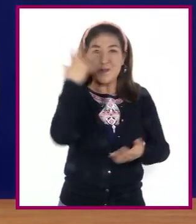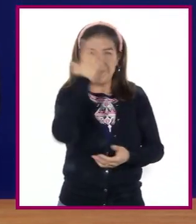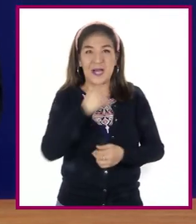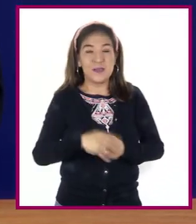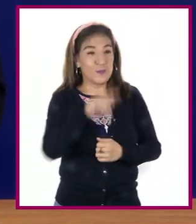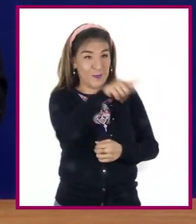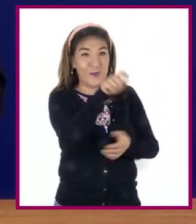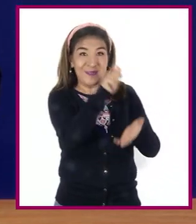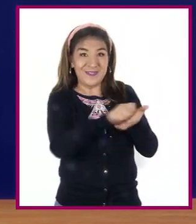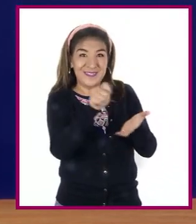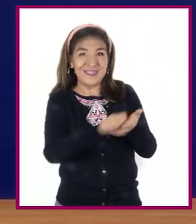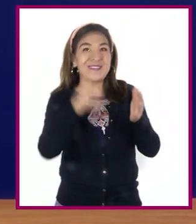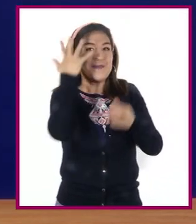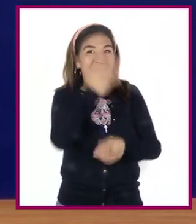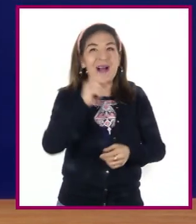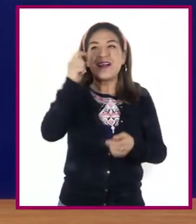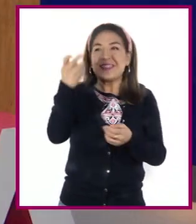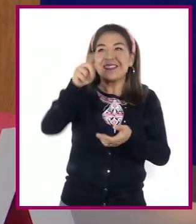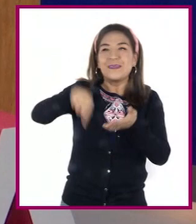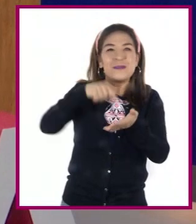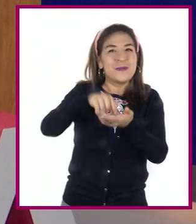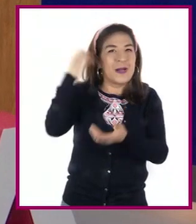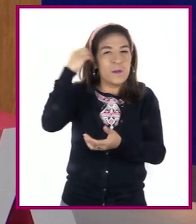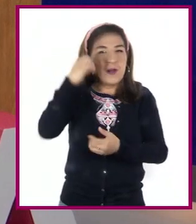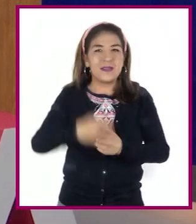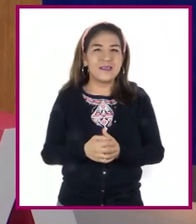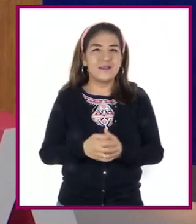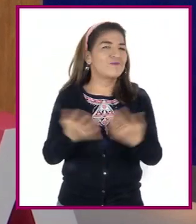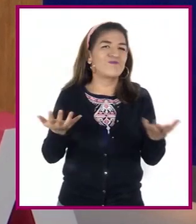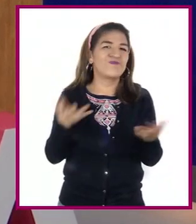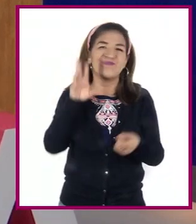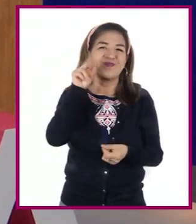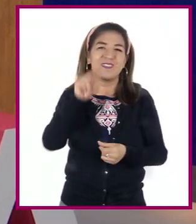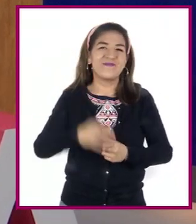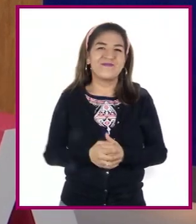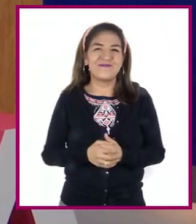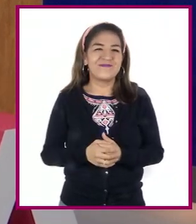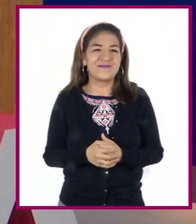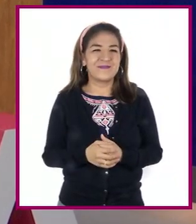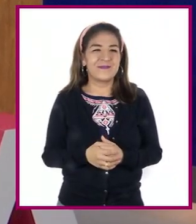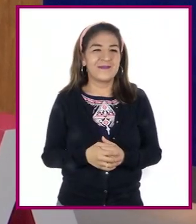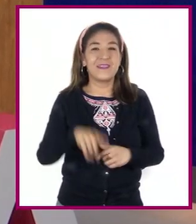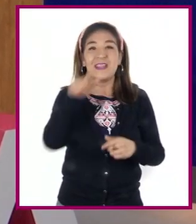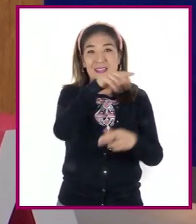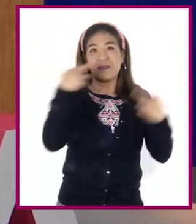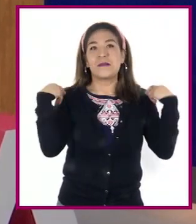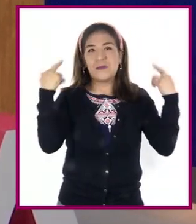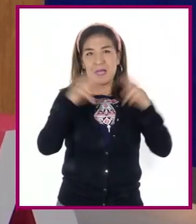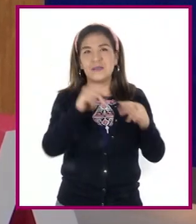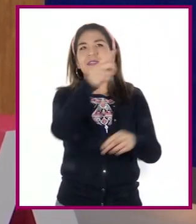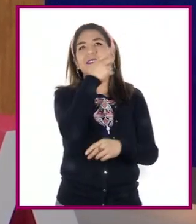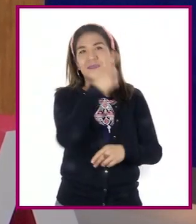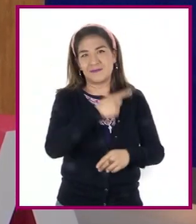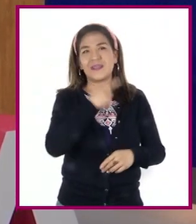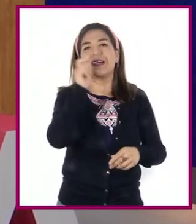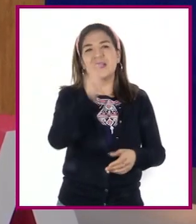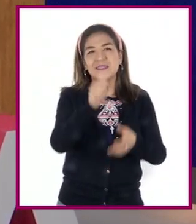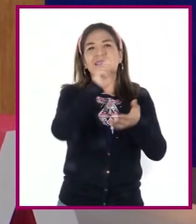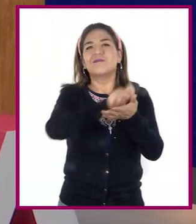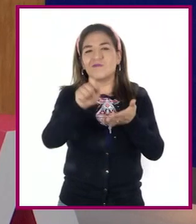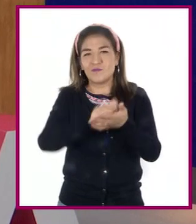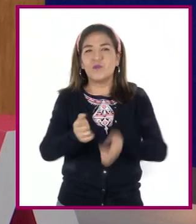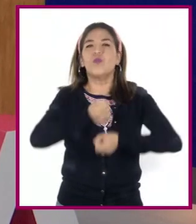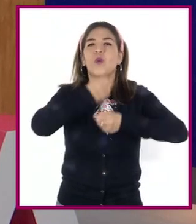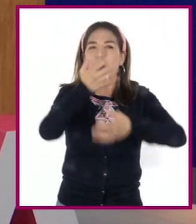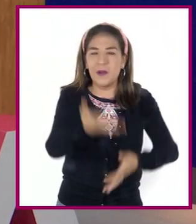nada inspirado en ese lugar? No, profesora, ni siquiera porque el profesor nos pedía que escribiéramos un poema